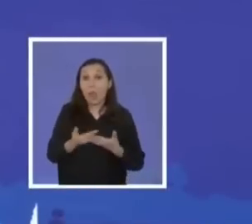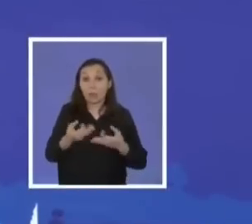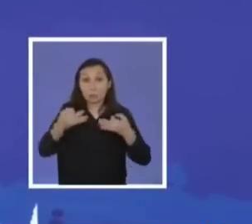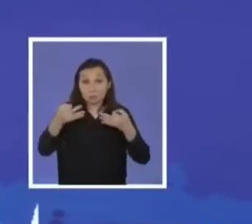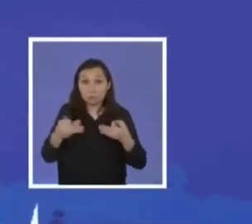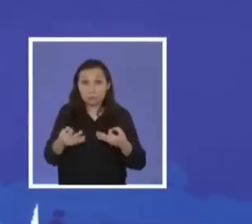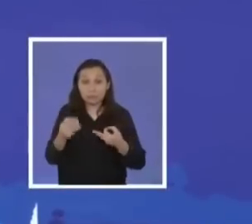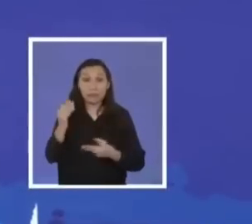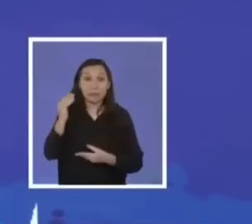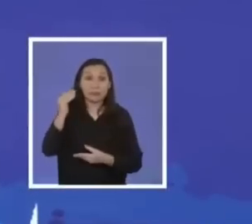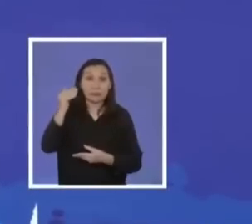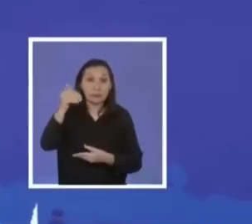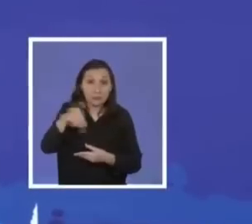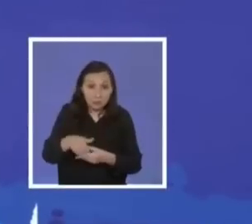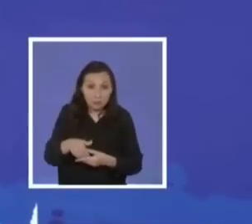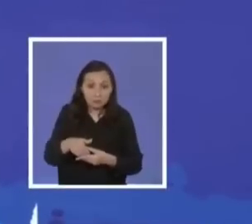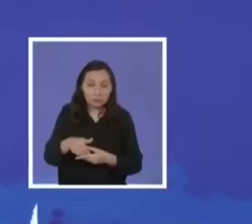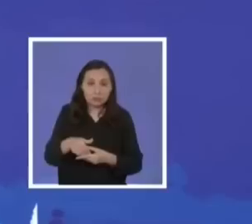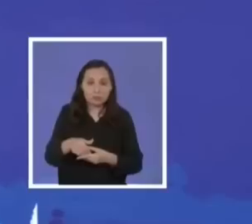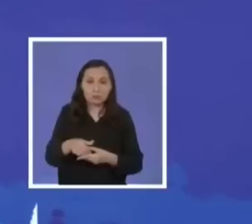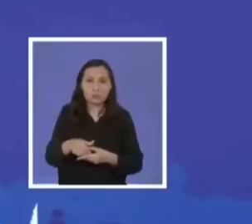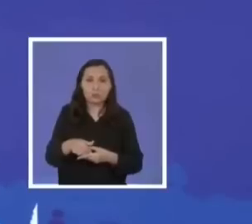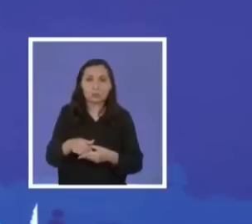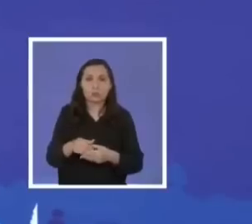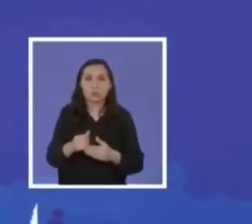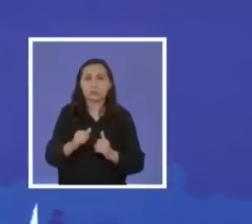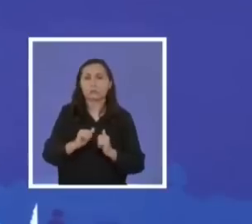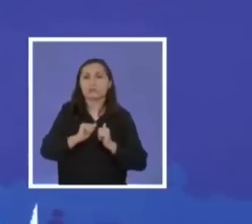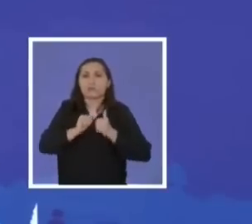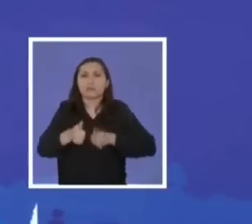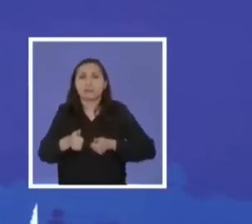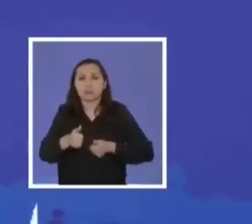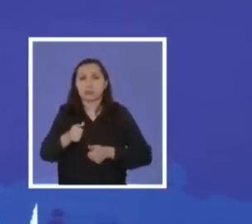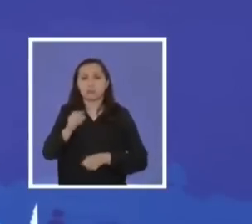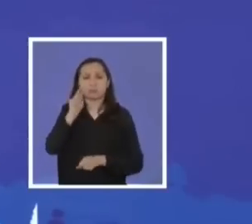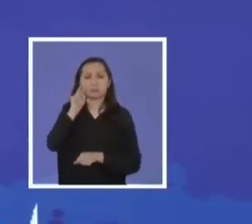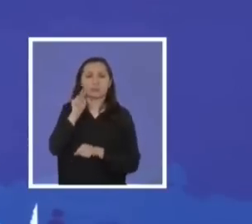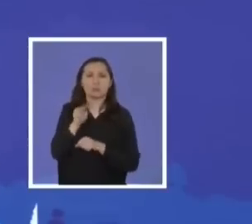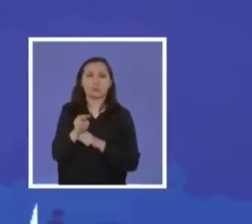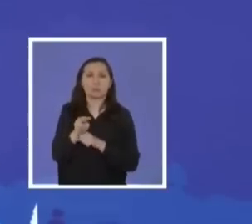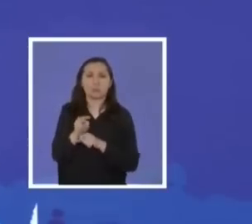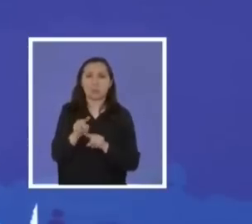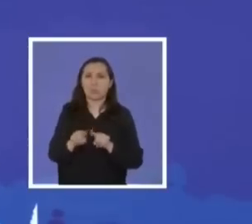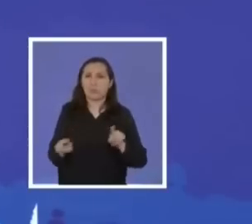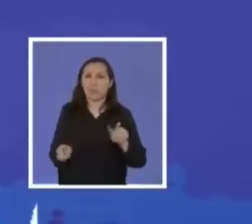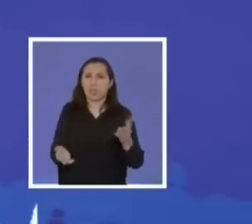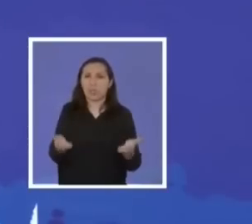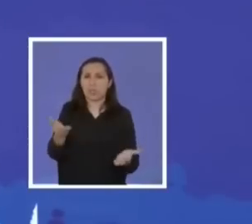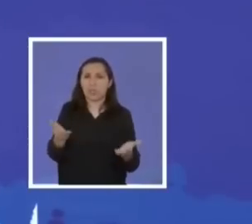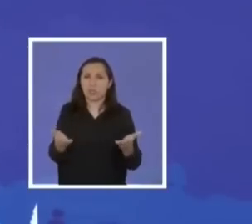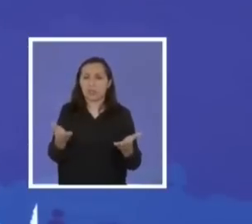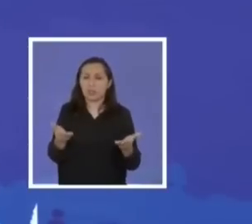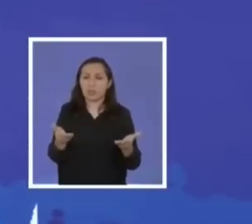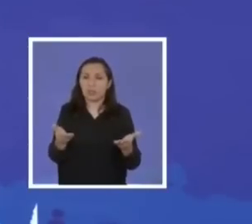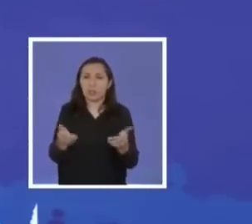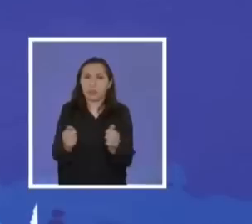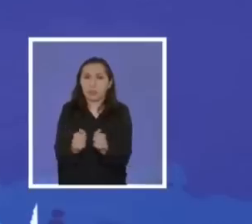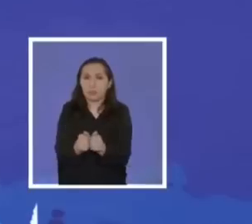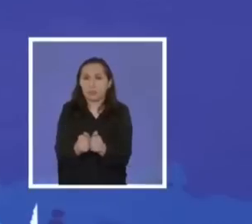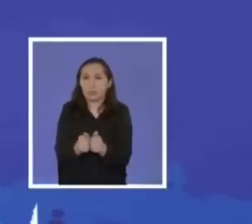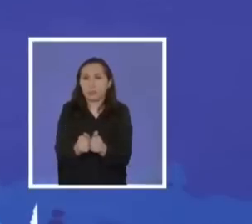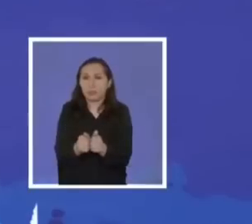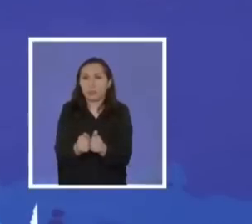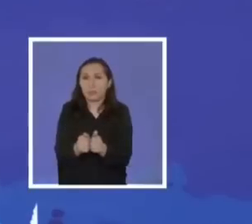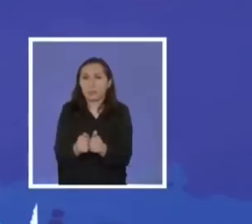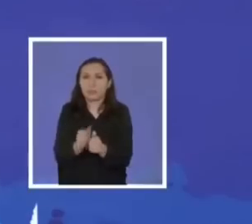democracia, sin reglas claras, es una pesadilla. Y por lo tanto nuestro compromiso